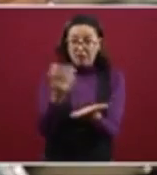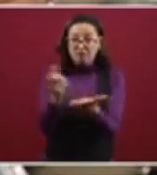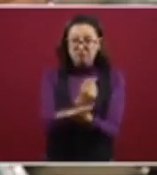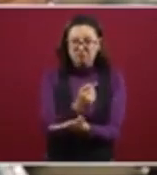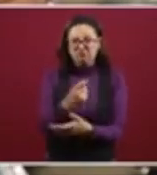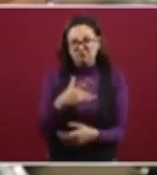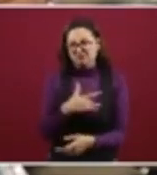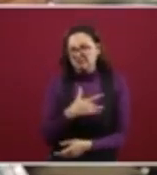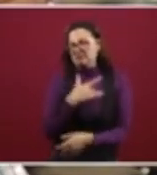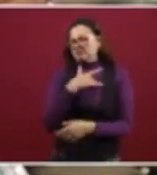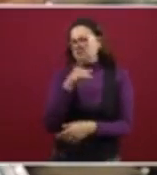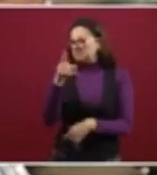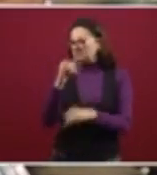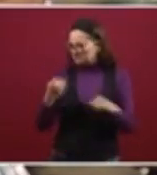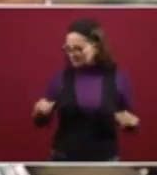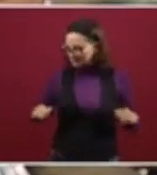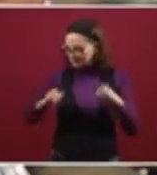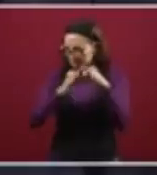Creo que eso